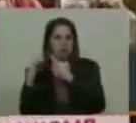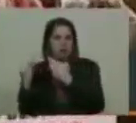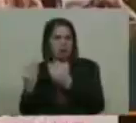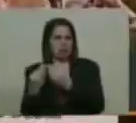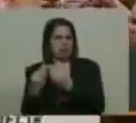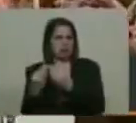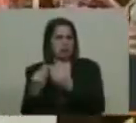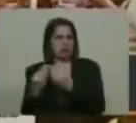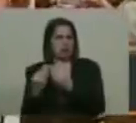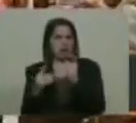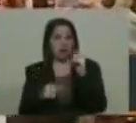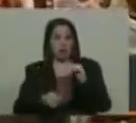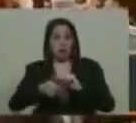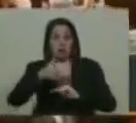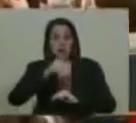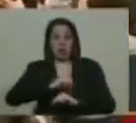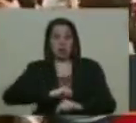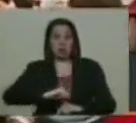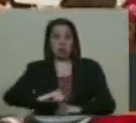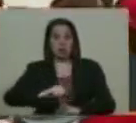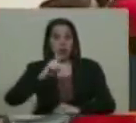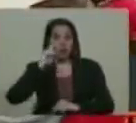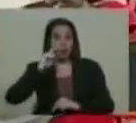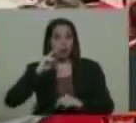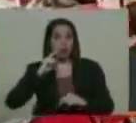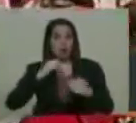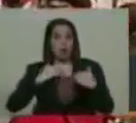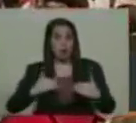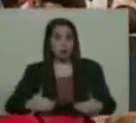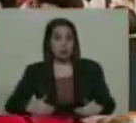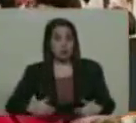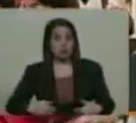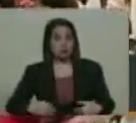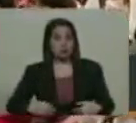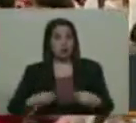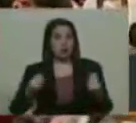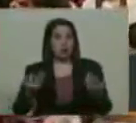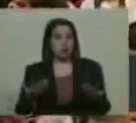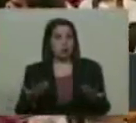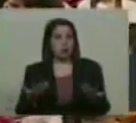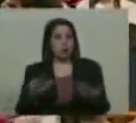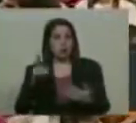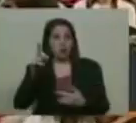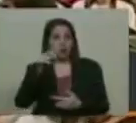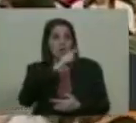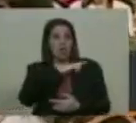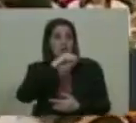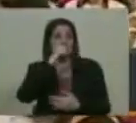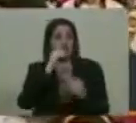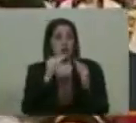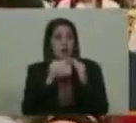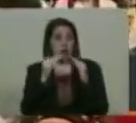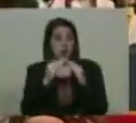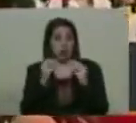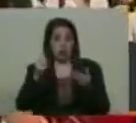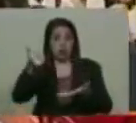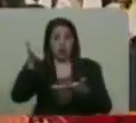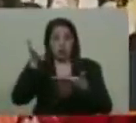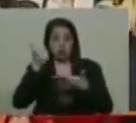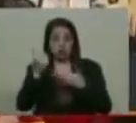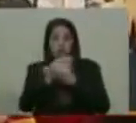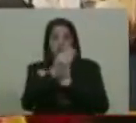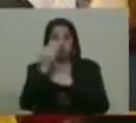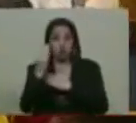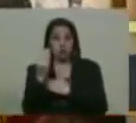además del parto humanizado, porque si usted es jefa de hogar, va a recibir la